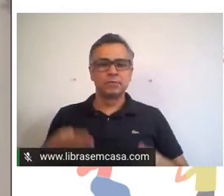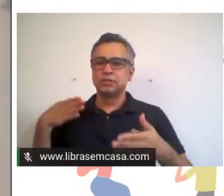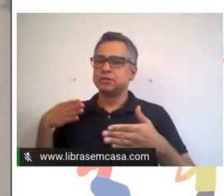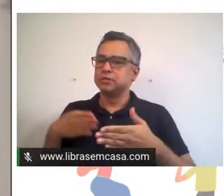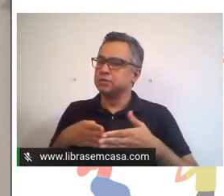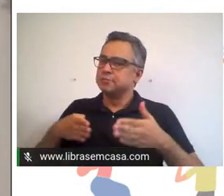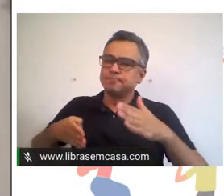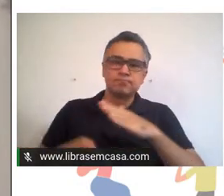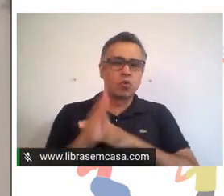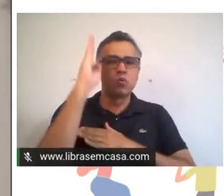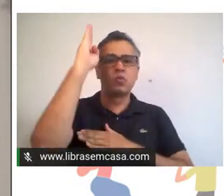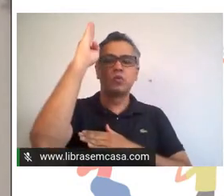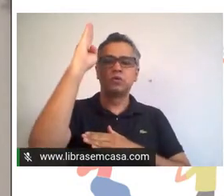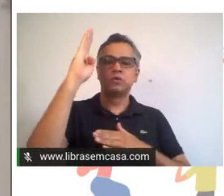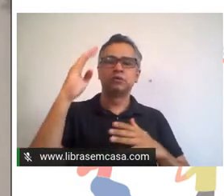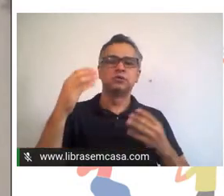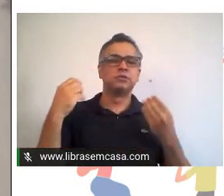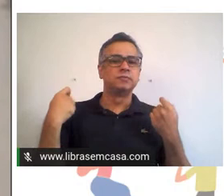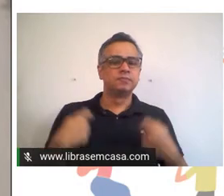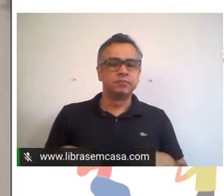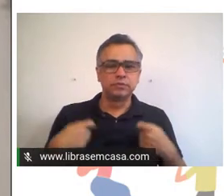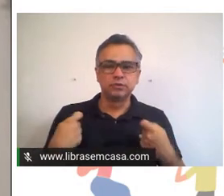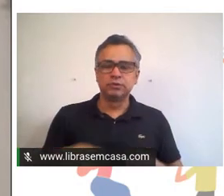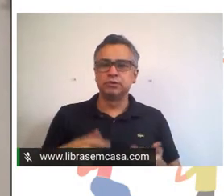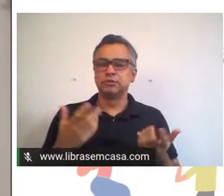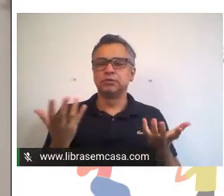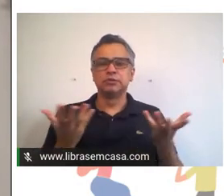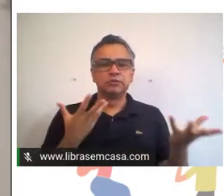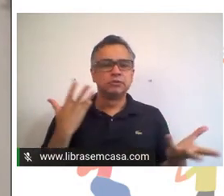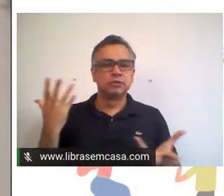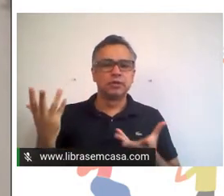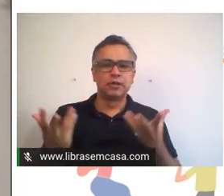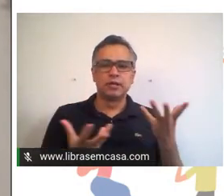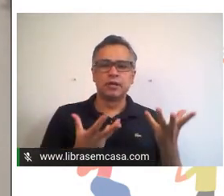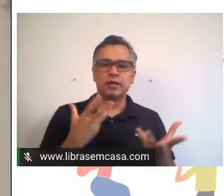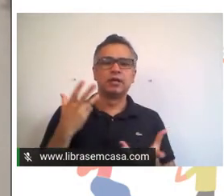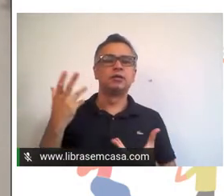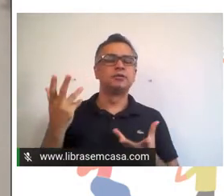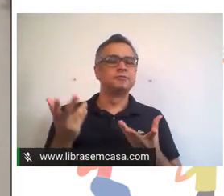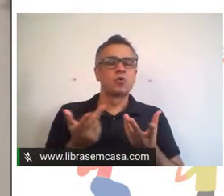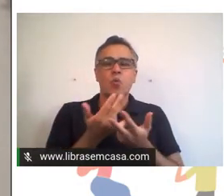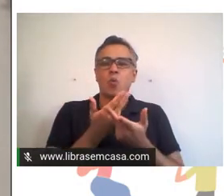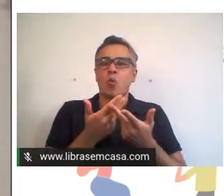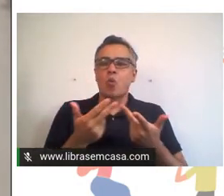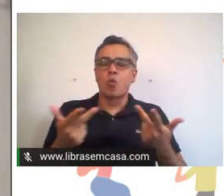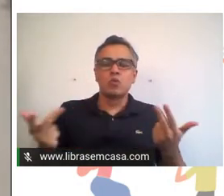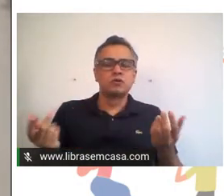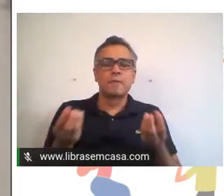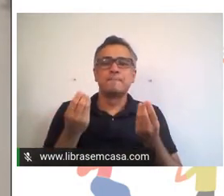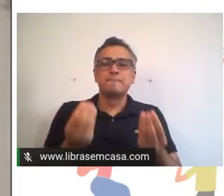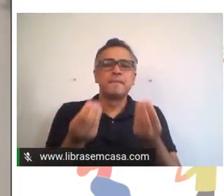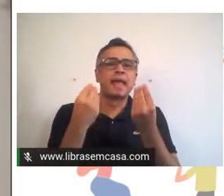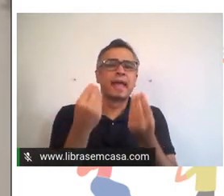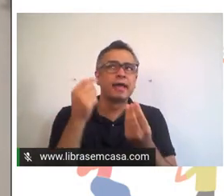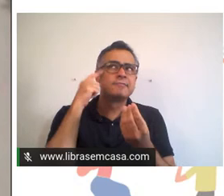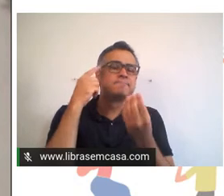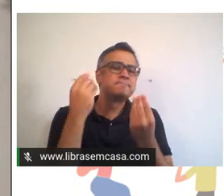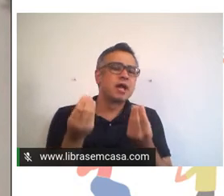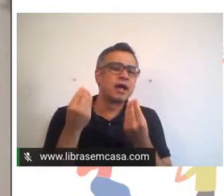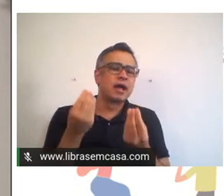llevar a una especie de sustracción vital que ya hace que pierda muchísimo sentido